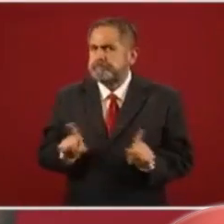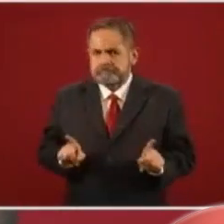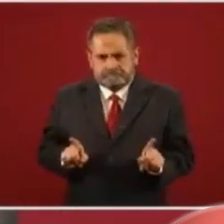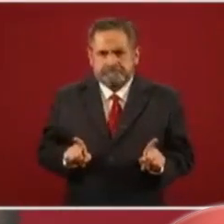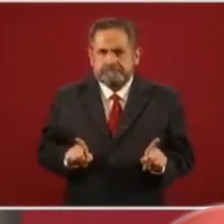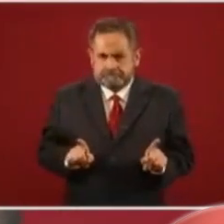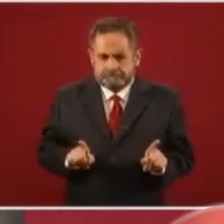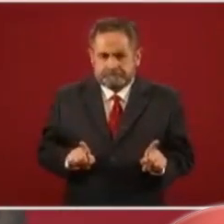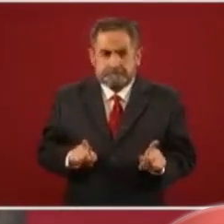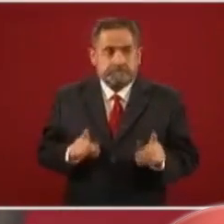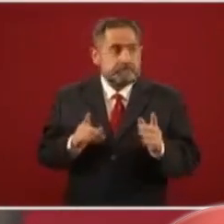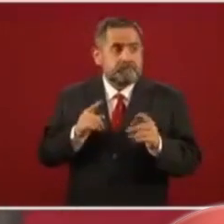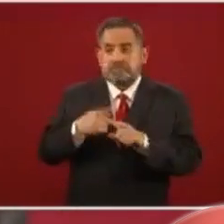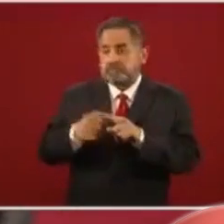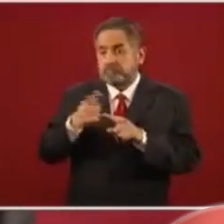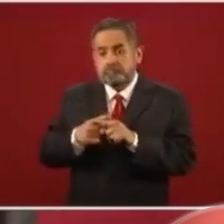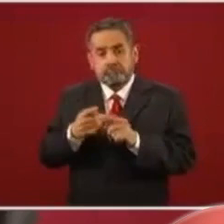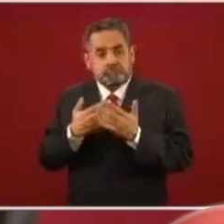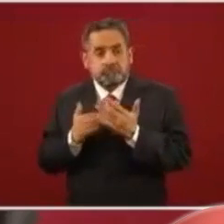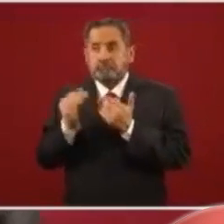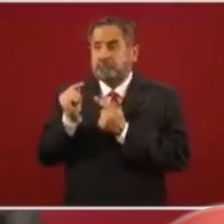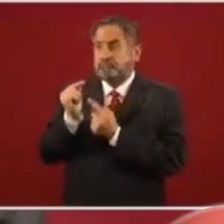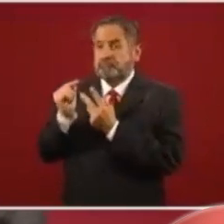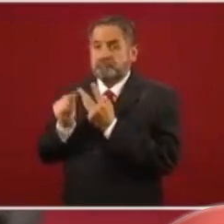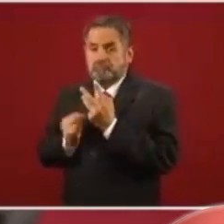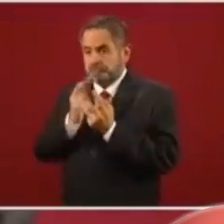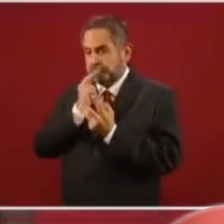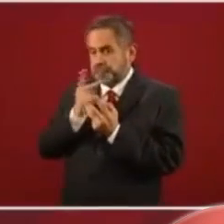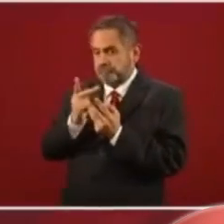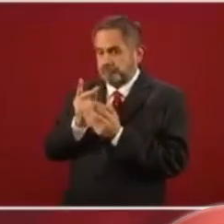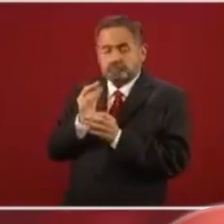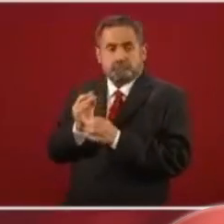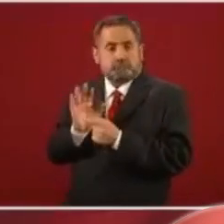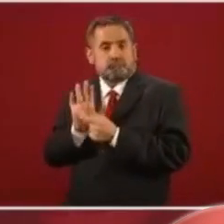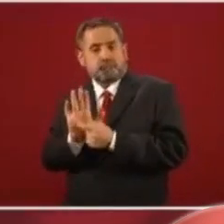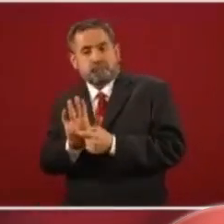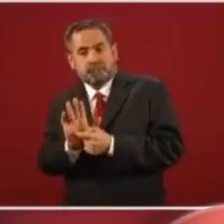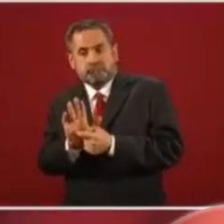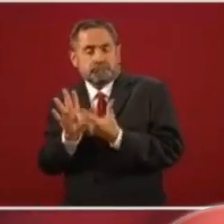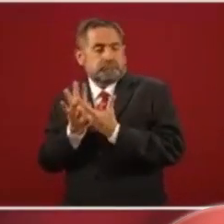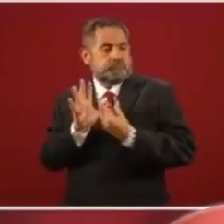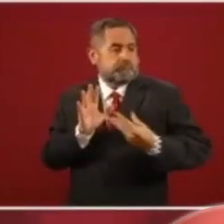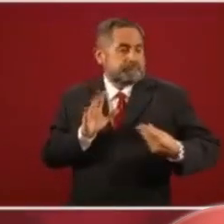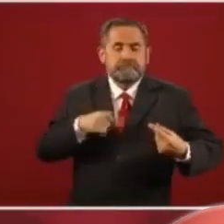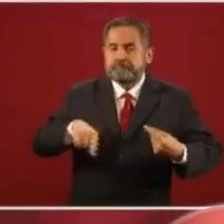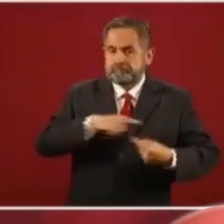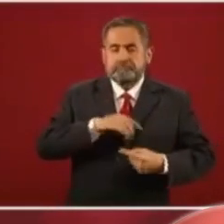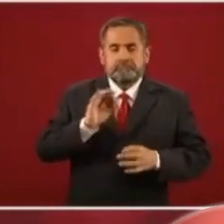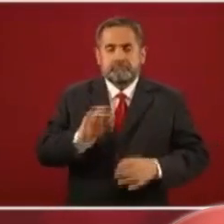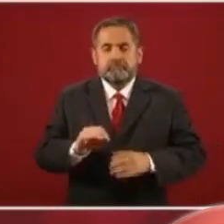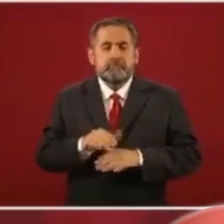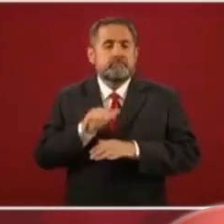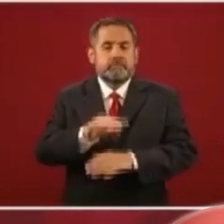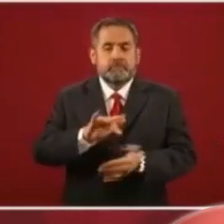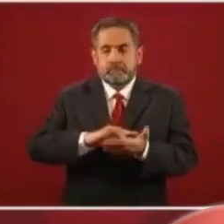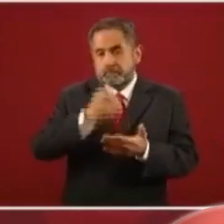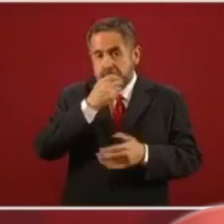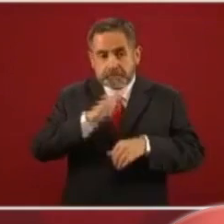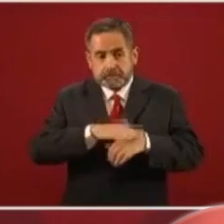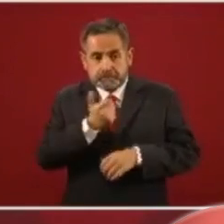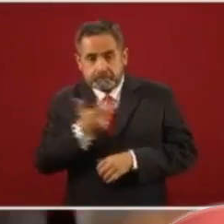Logramos éxito en varias cosas que son muy ilustrativas de lo que después hicimos para todo lo demás, sobre todo los medicamentos